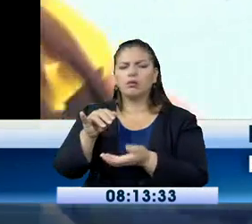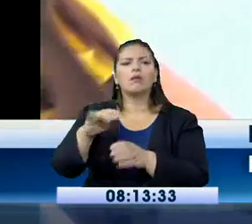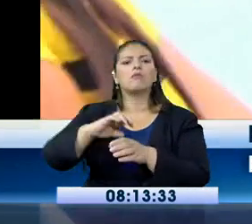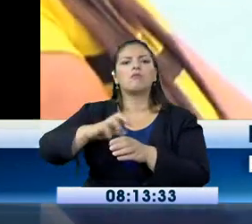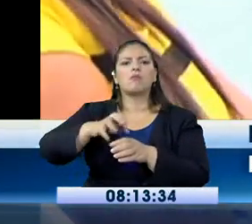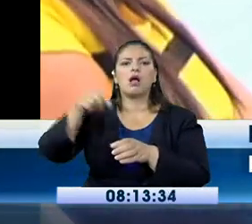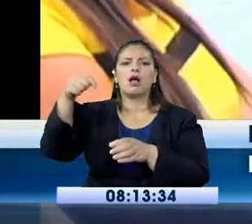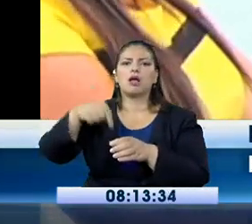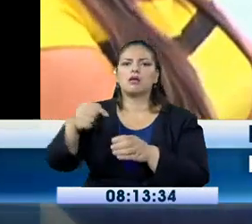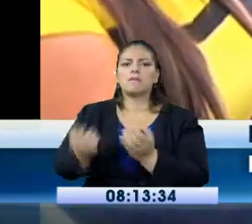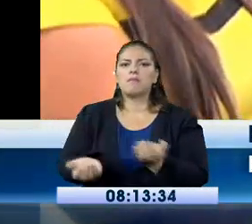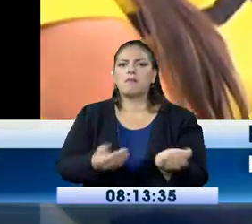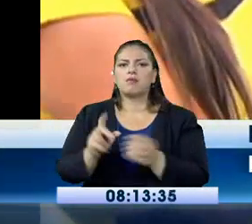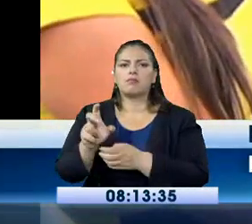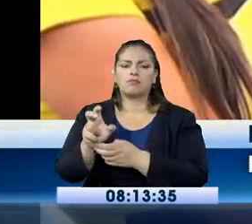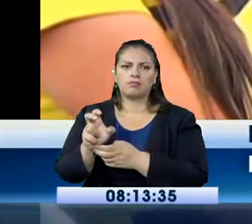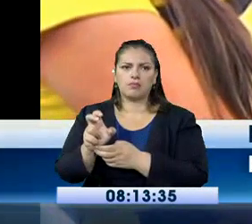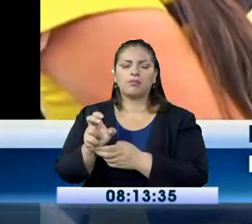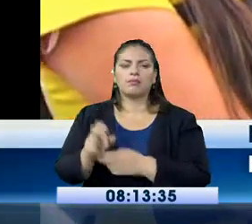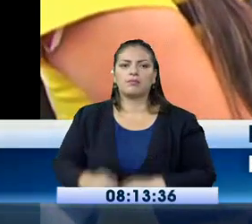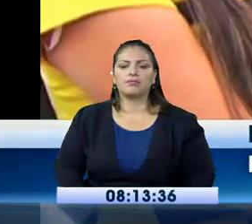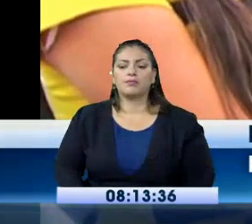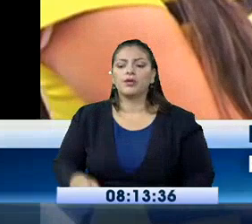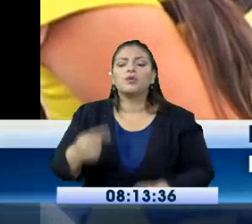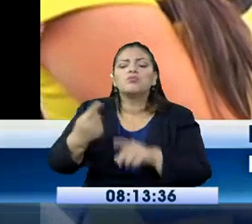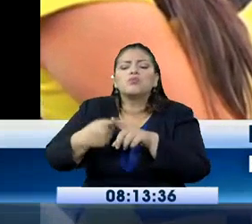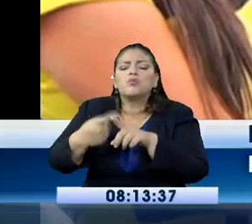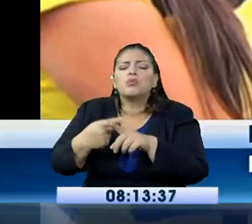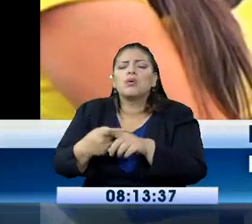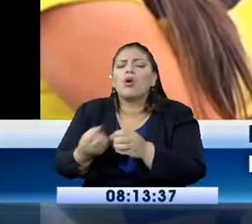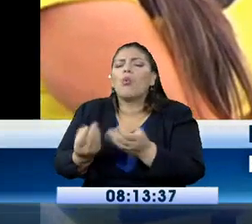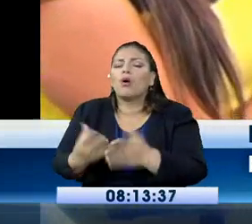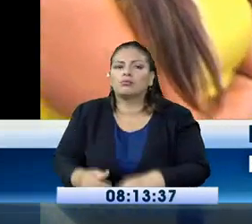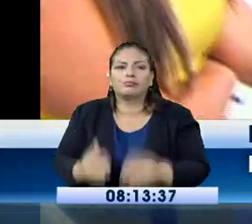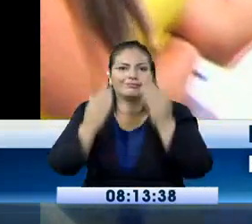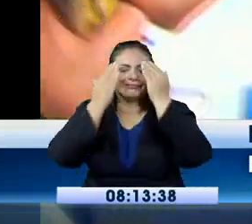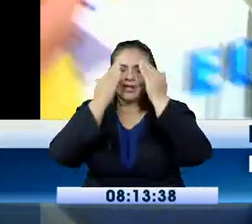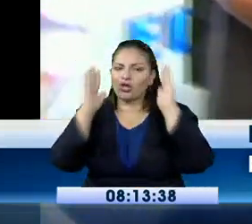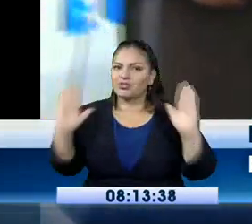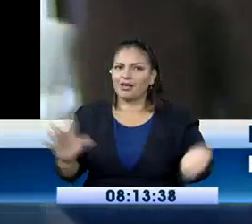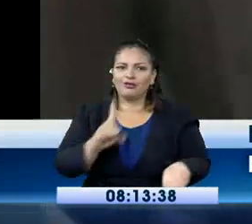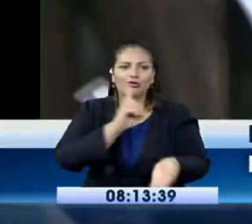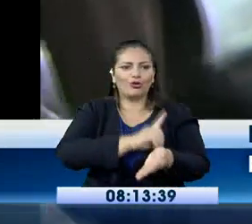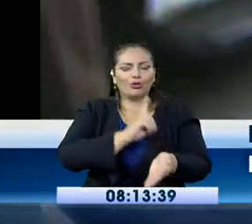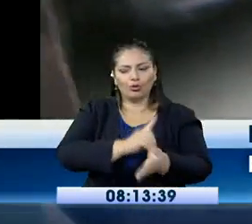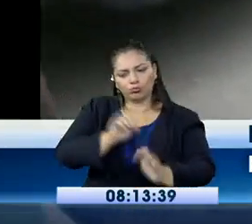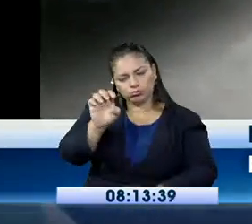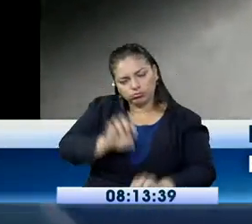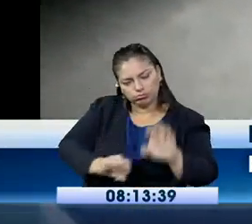eso lo podrán determinar los señores galenos y el personal investigativo, pero se trata de un feto que ya